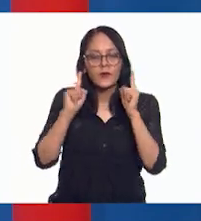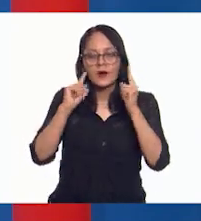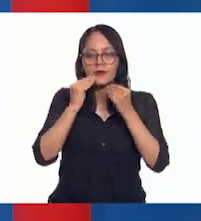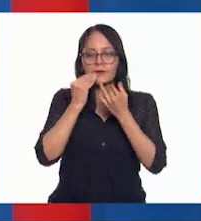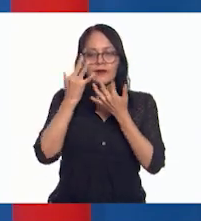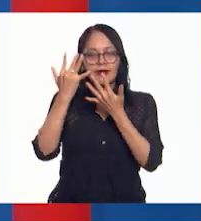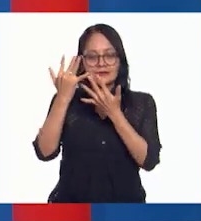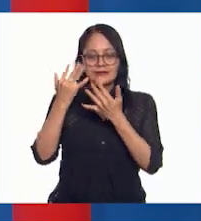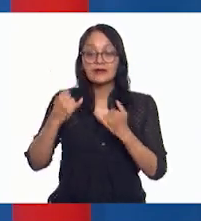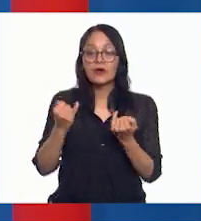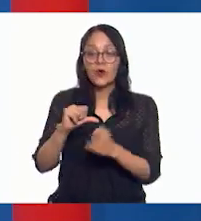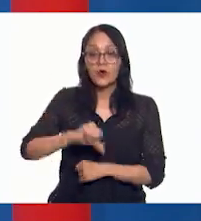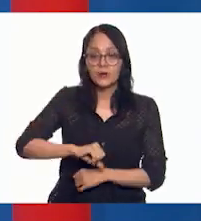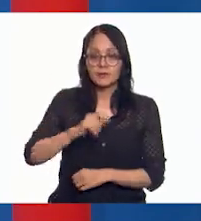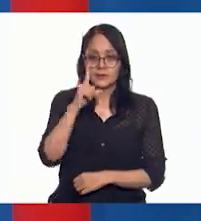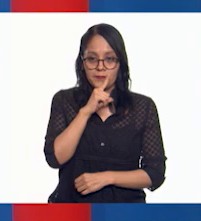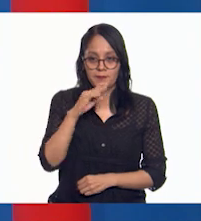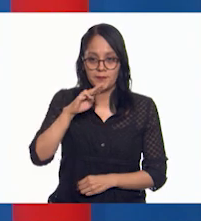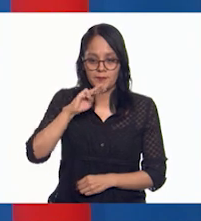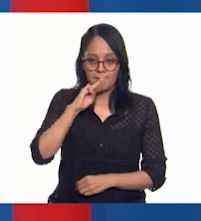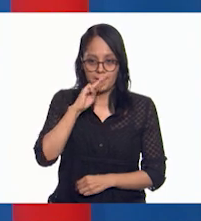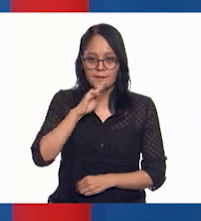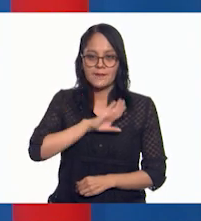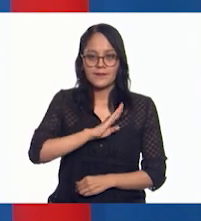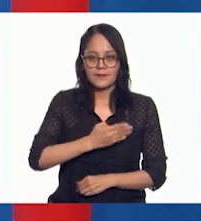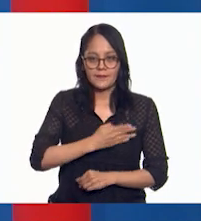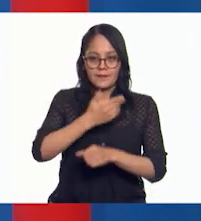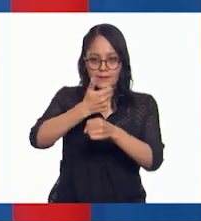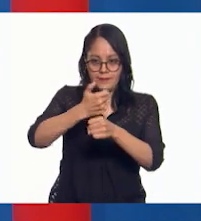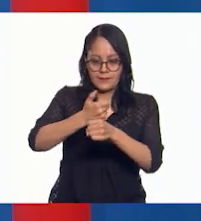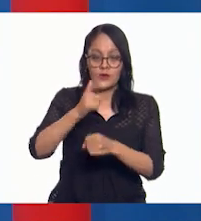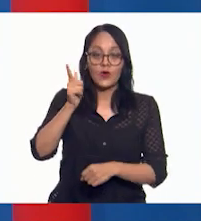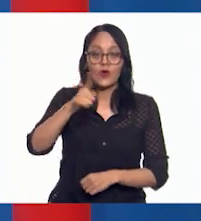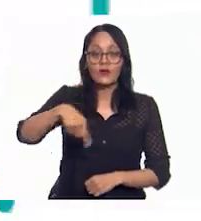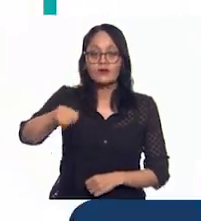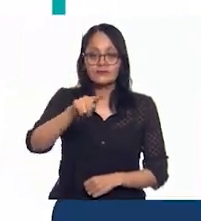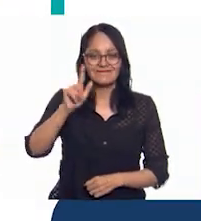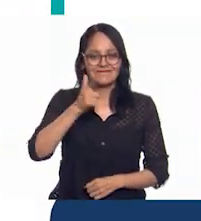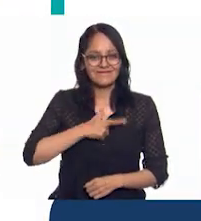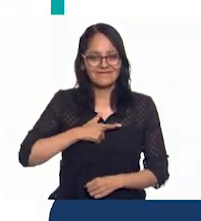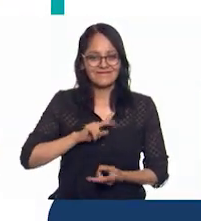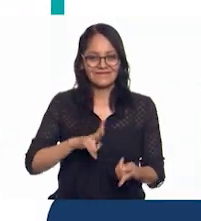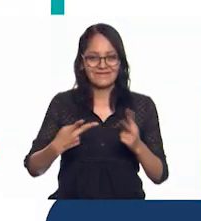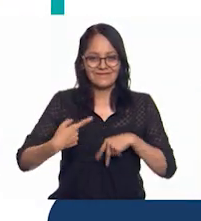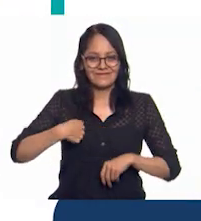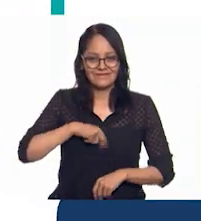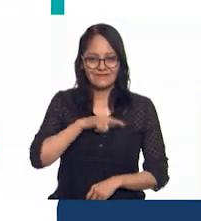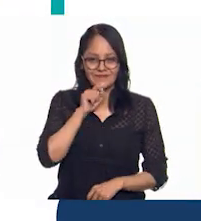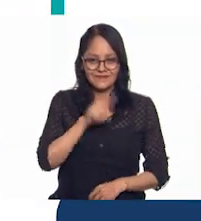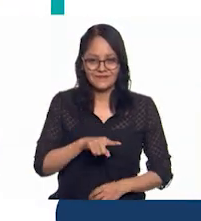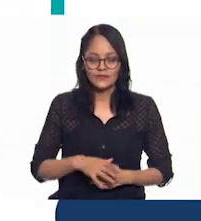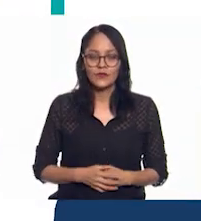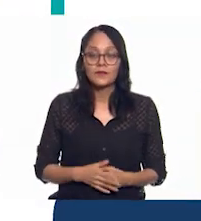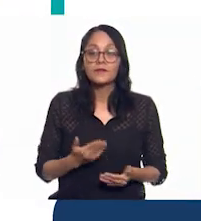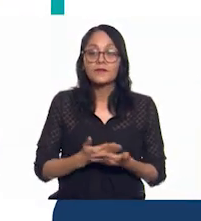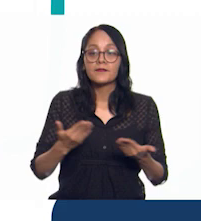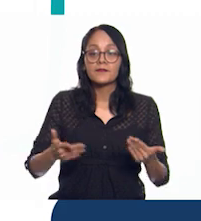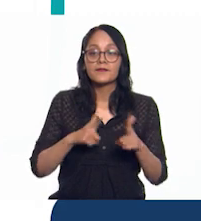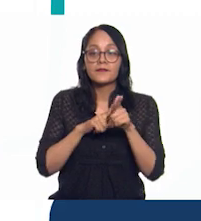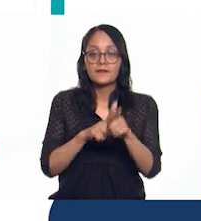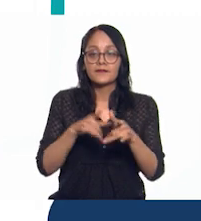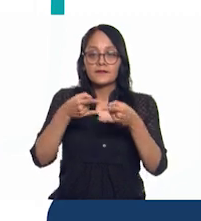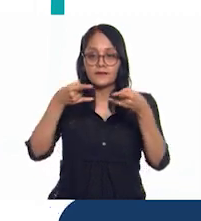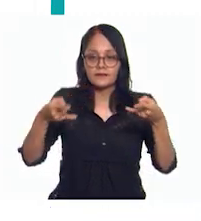lengua materna español de 6º grado. Espero que lo hayan disfrutado tanto como la maestra Gavillo. A continuación,